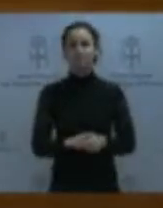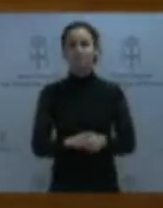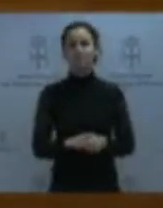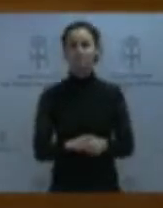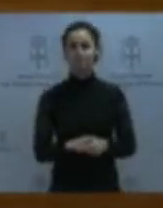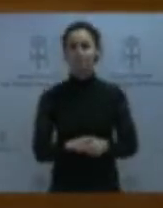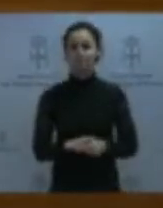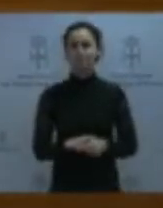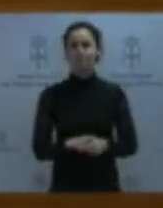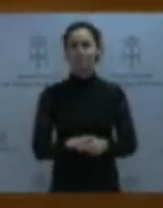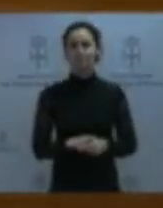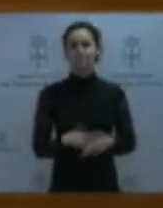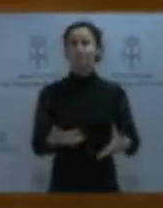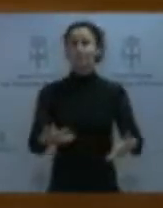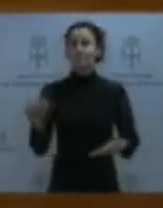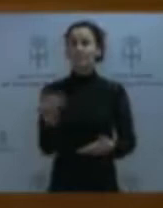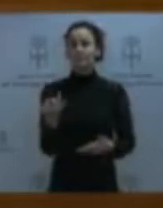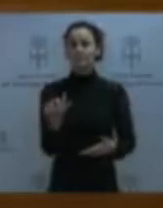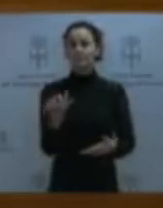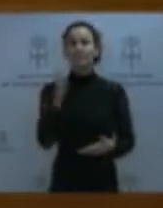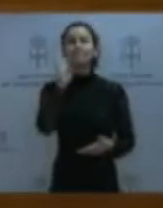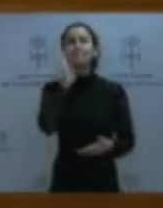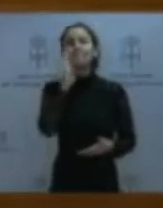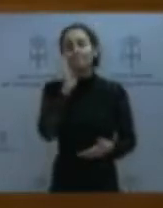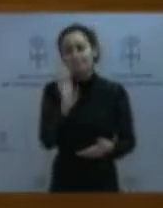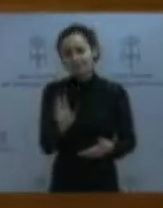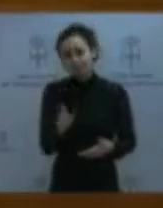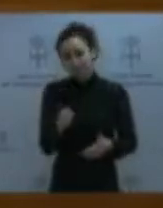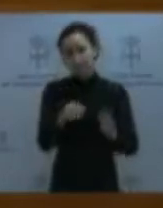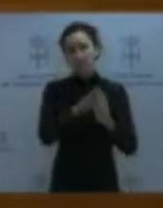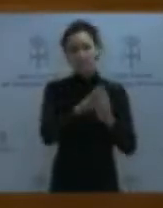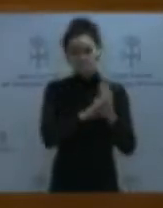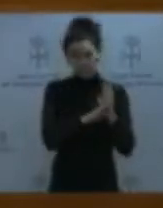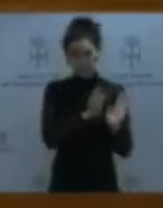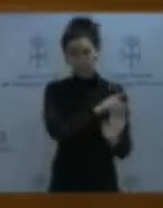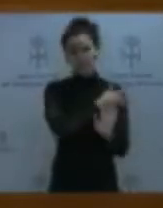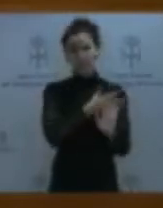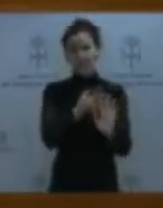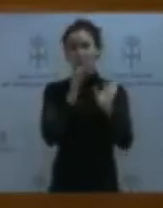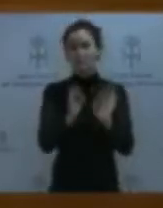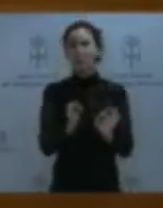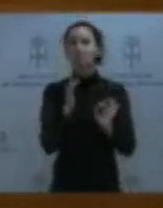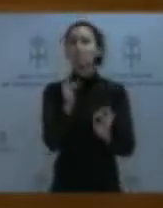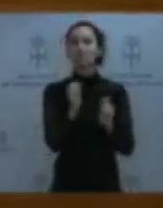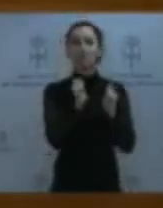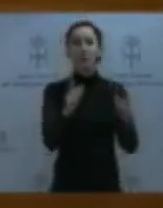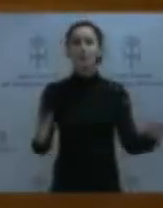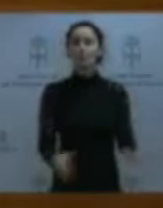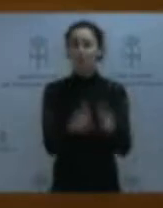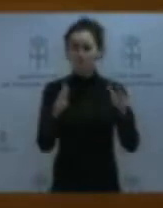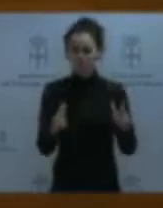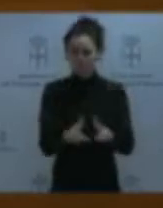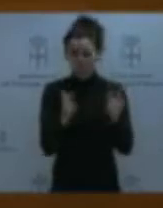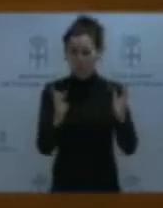queda la cuestión de la corrupción. Todas estas propuestas que hemos realizado generan beneficios sociales, algunos de ellos